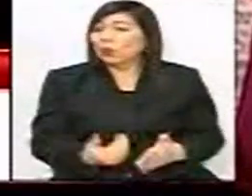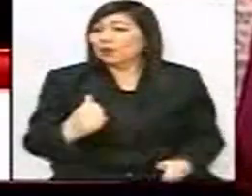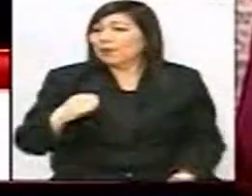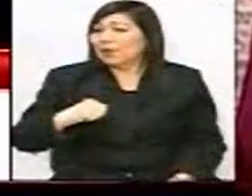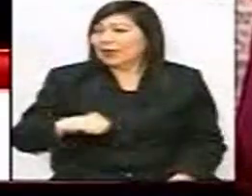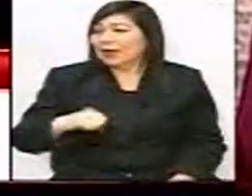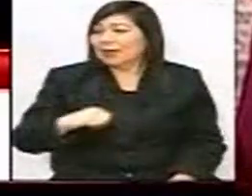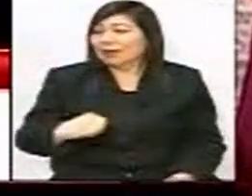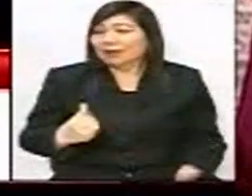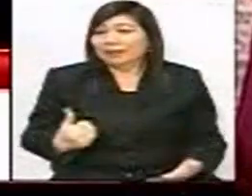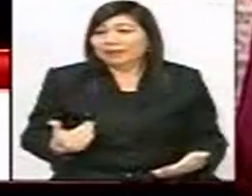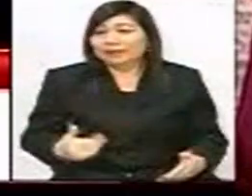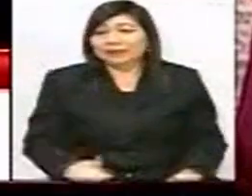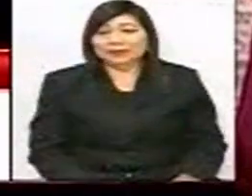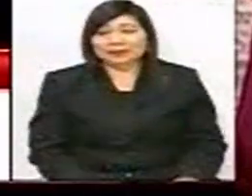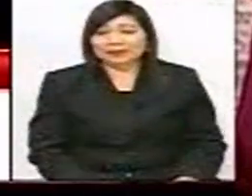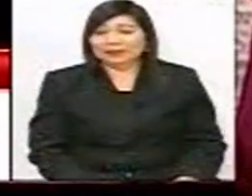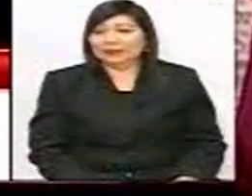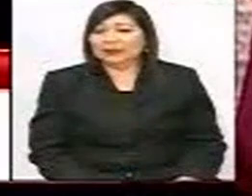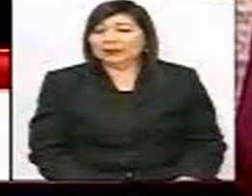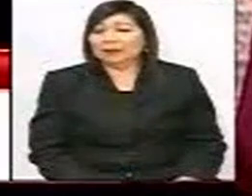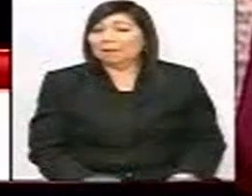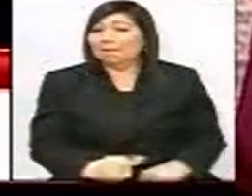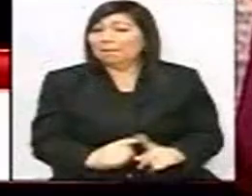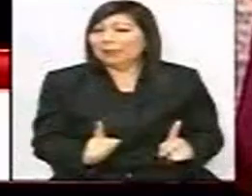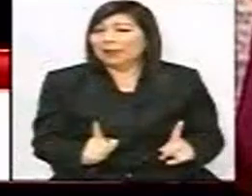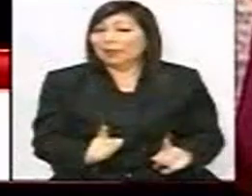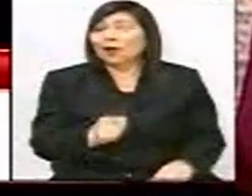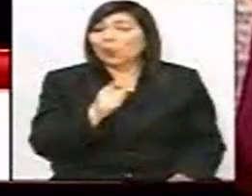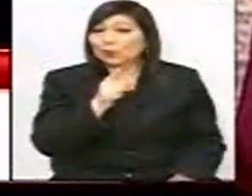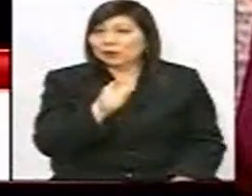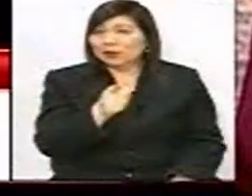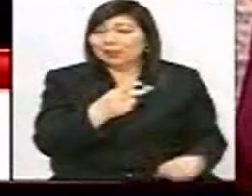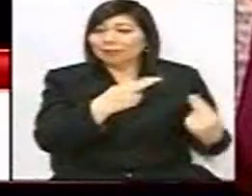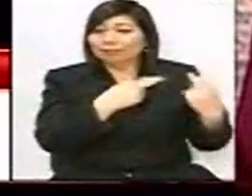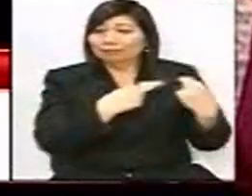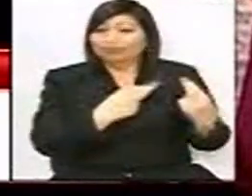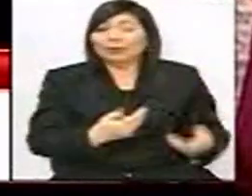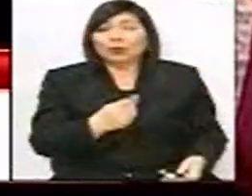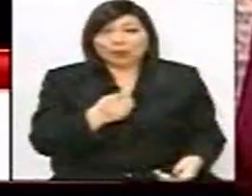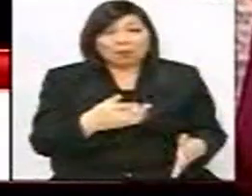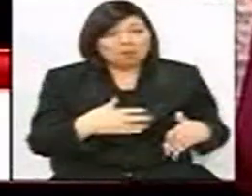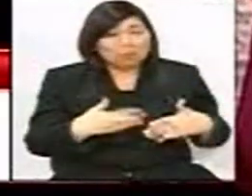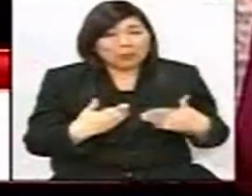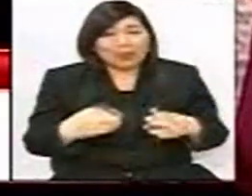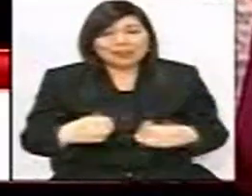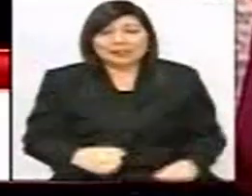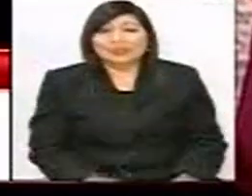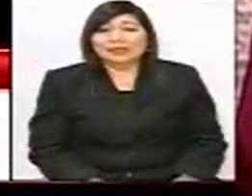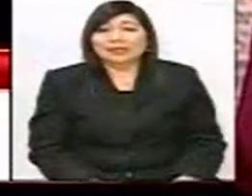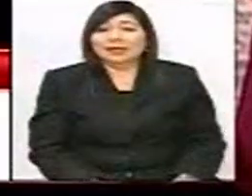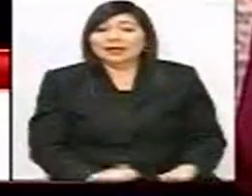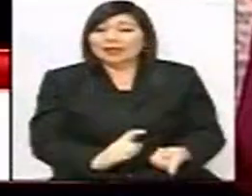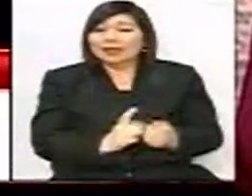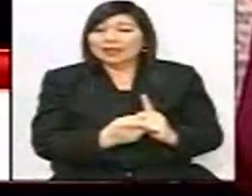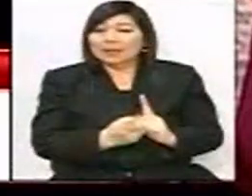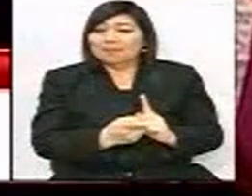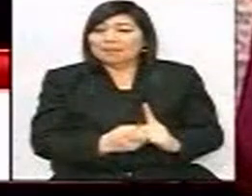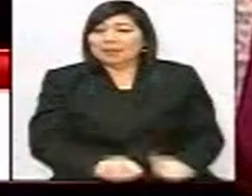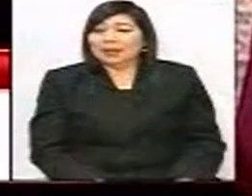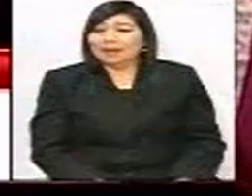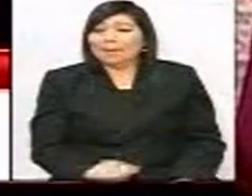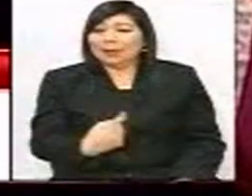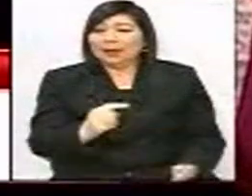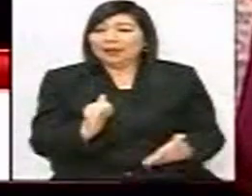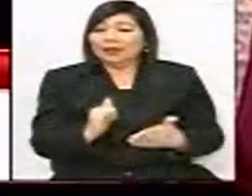alcalde, ¿no? El nuevo alcalde, pero usted está ahora en el cargo y usted puede hacerlo y emplazarlo a esta empresa para